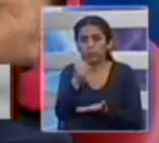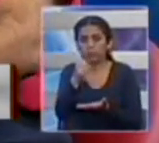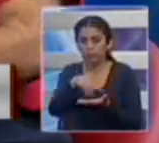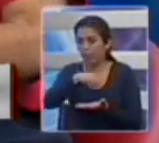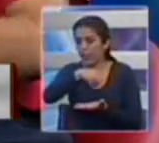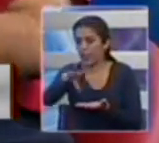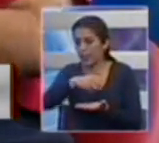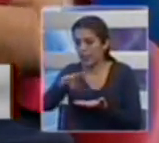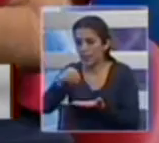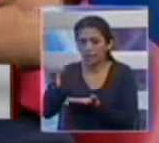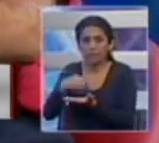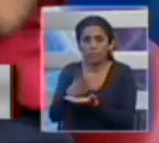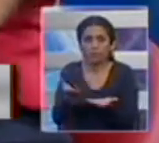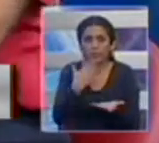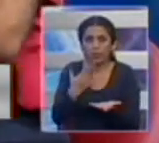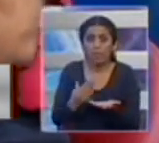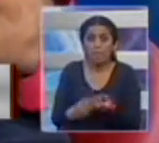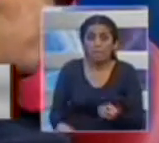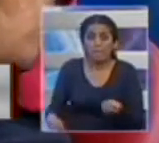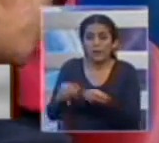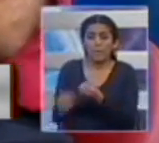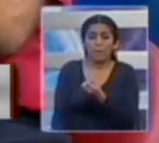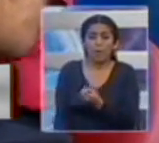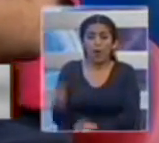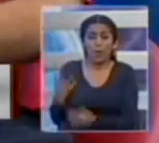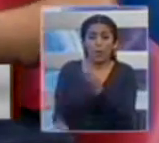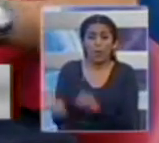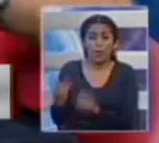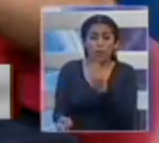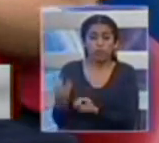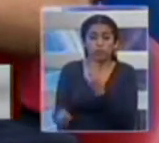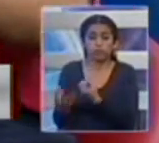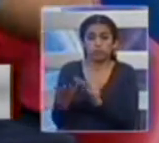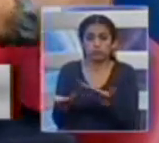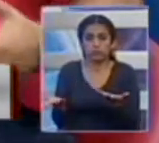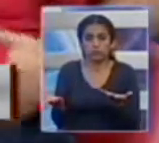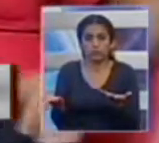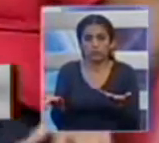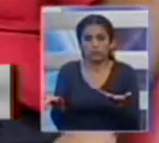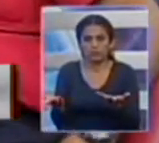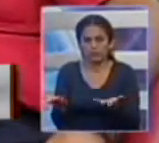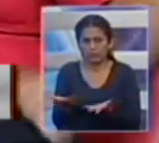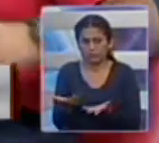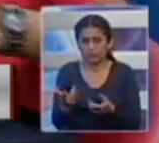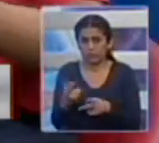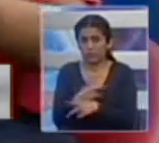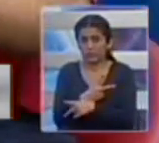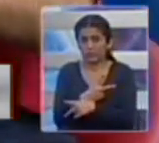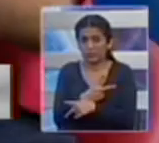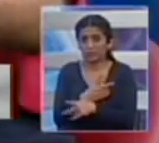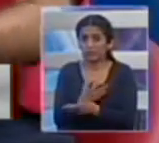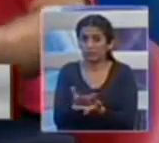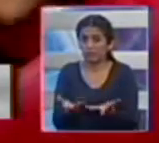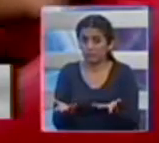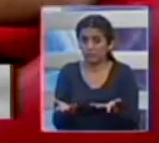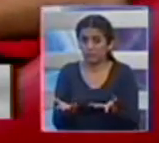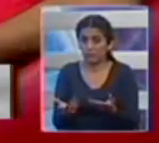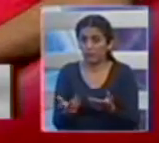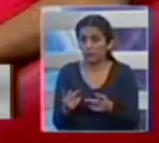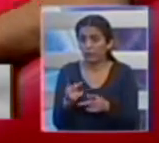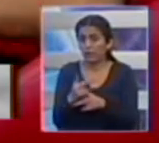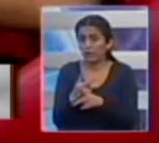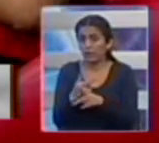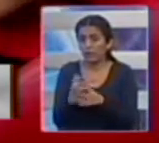onda expansiva, va a haber una onda destructiva, donde usted pues va a lastimosamente involucrar a veces vecinos con